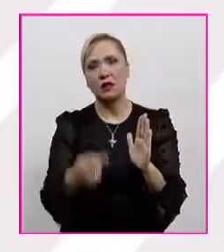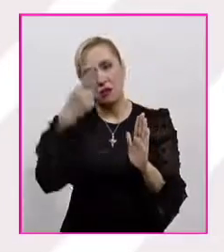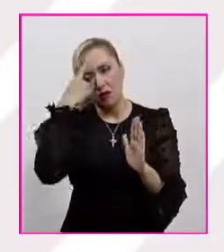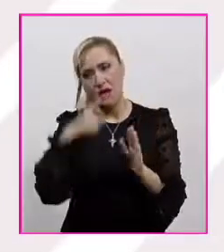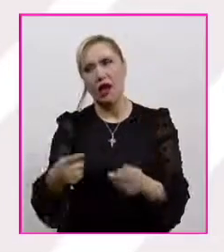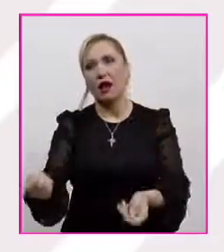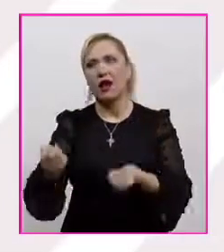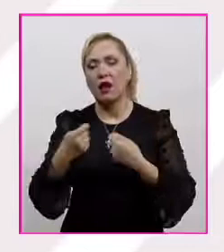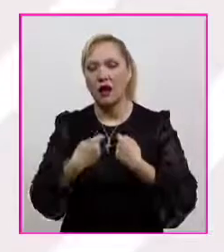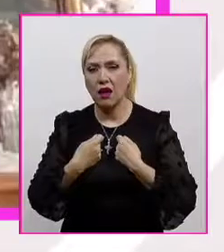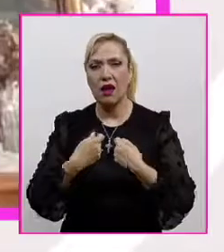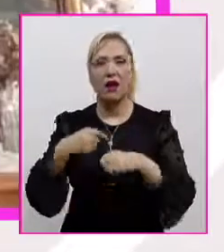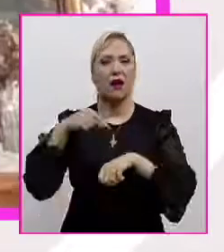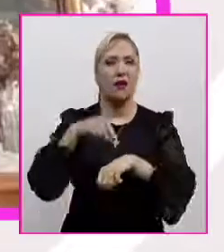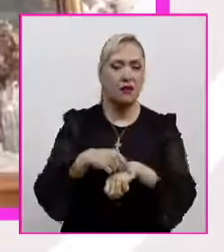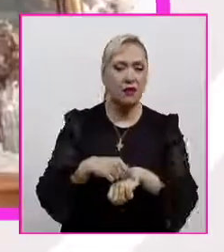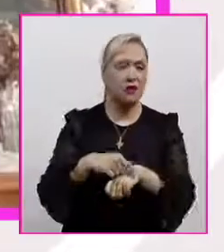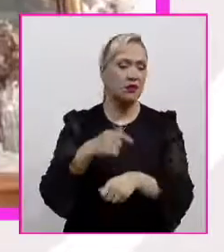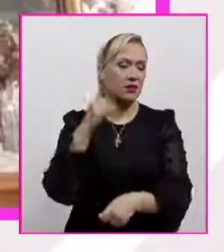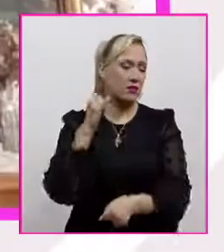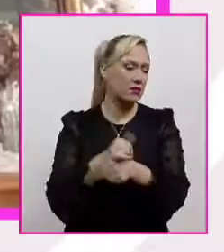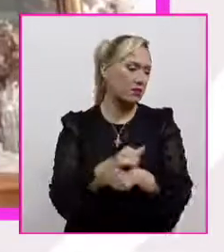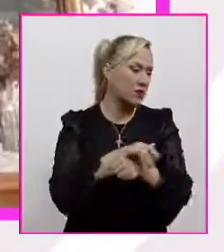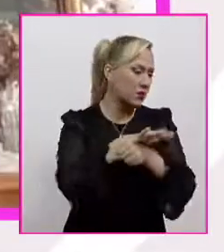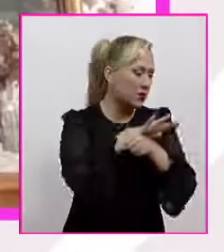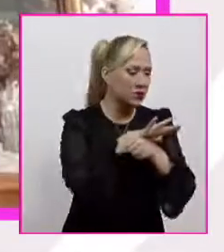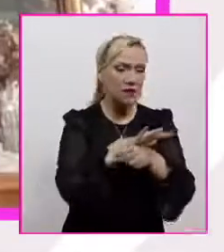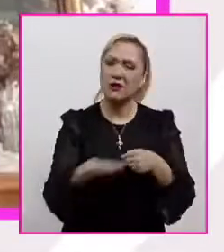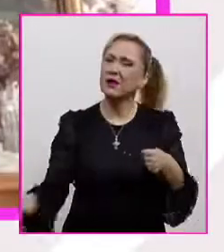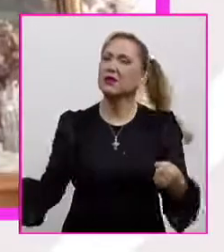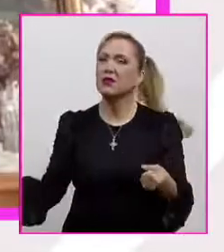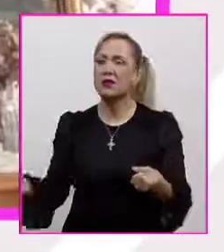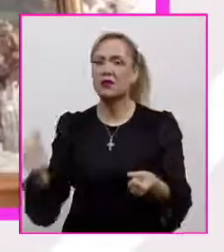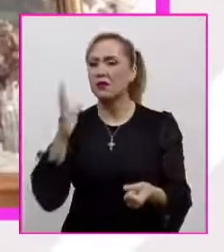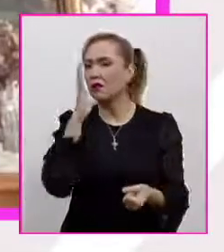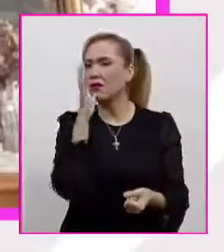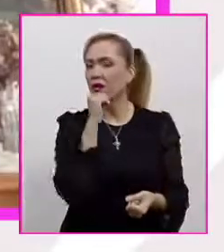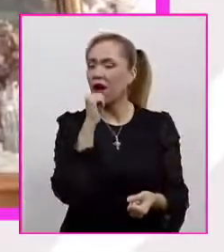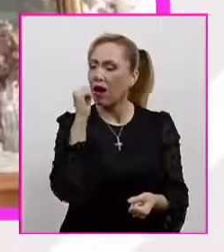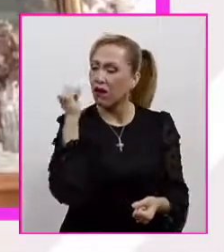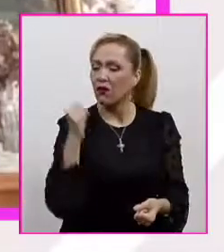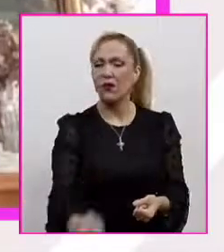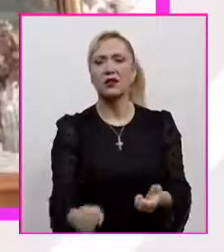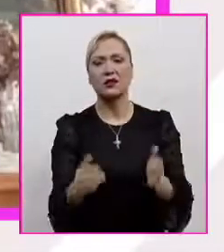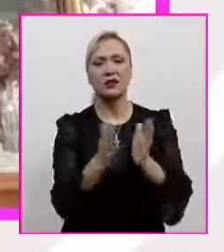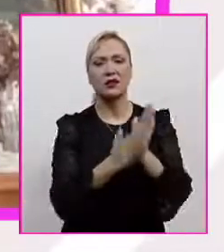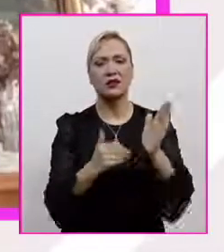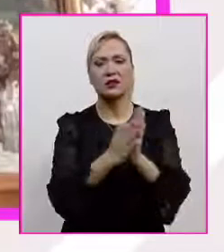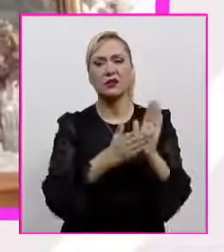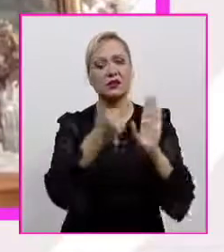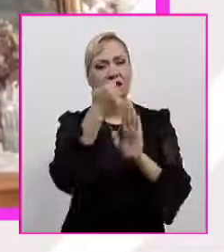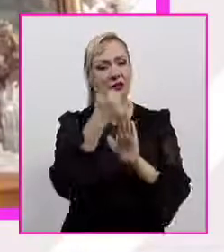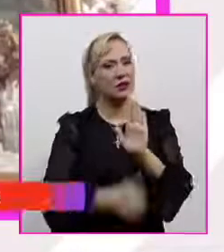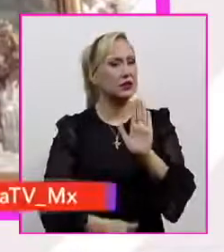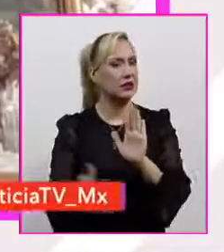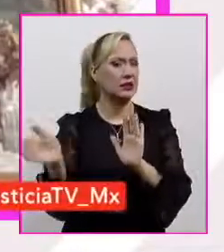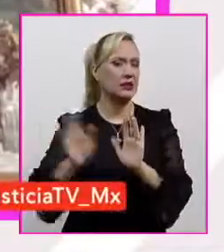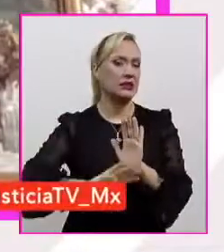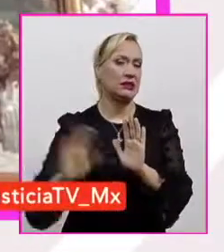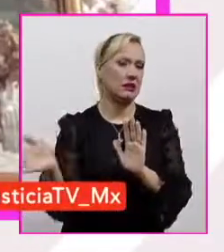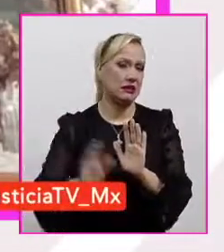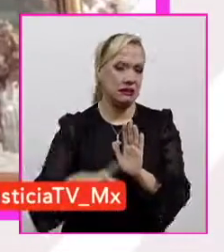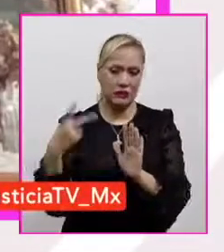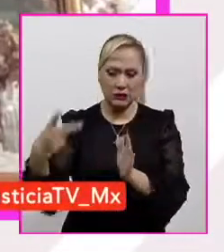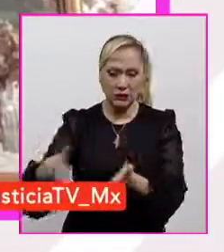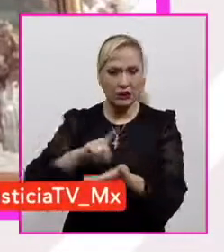derechos, pues no puede ser, ¿no? Porque al final del día no puede estar supeditada el acceso a derechos, sobre todo cuando se